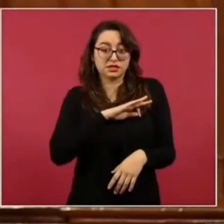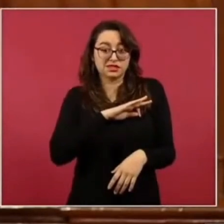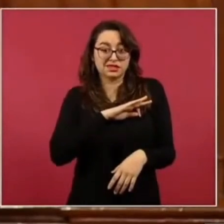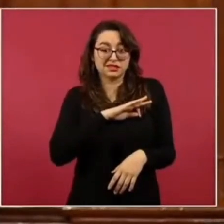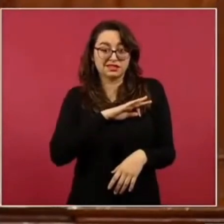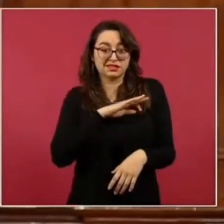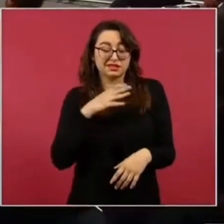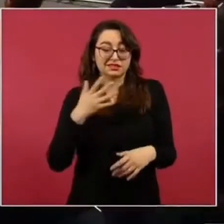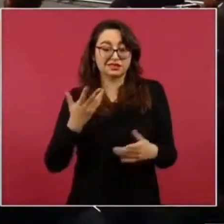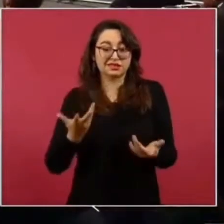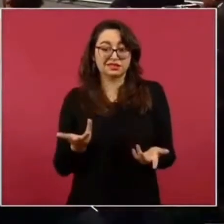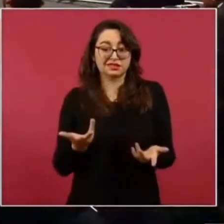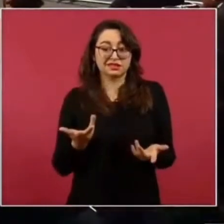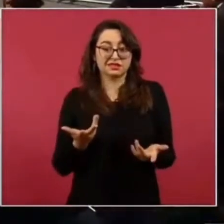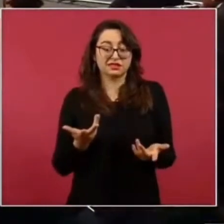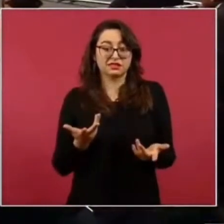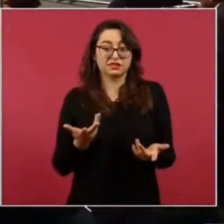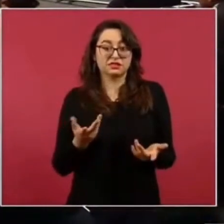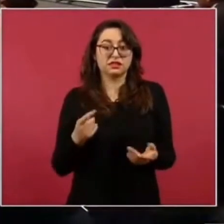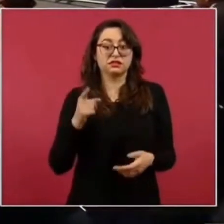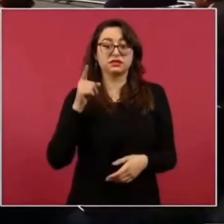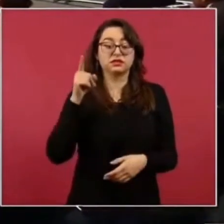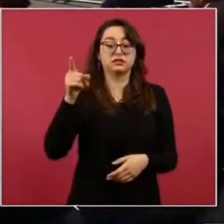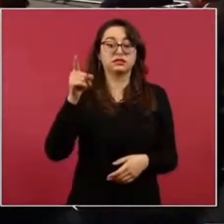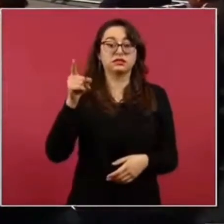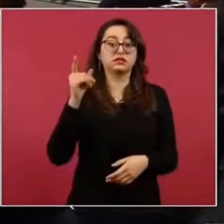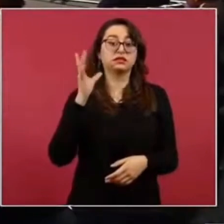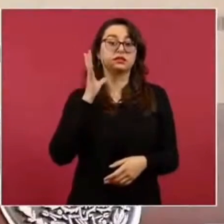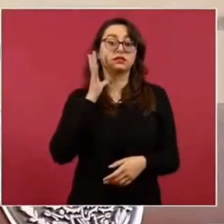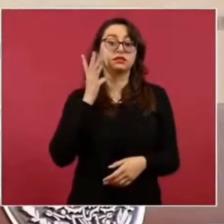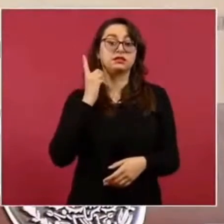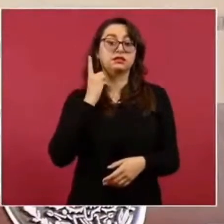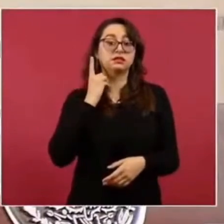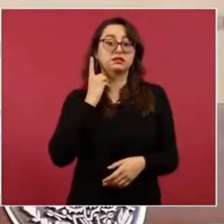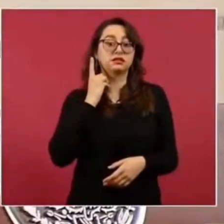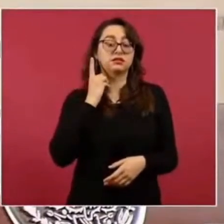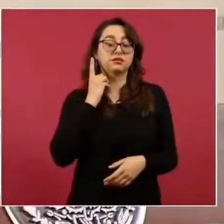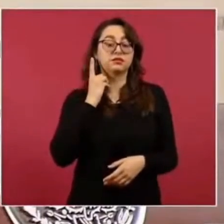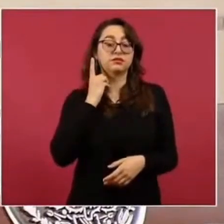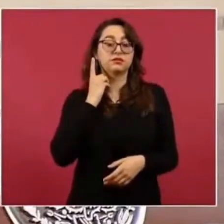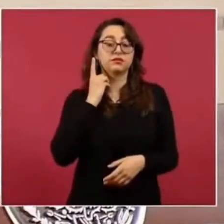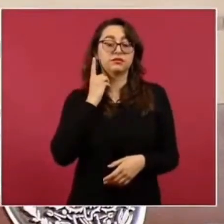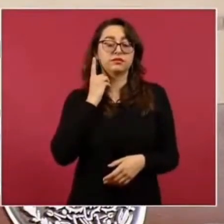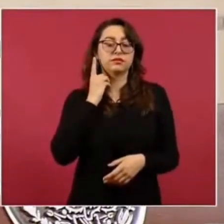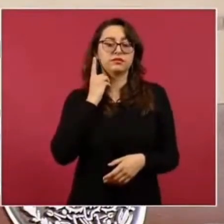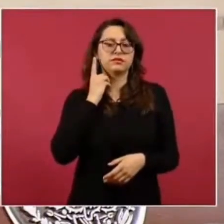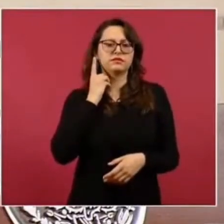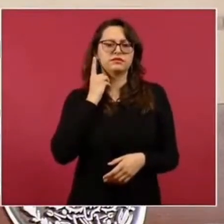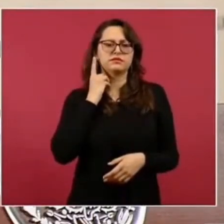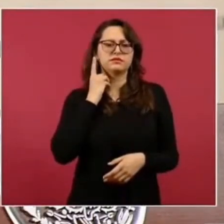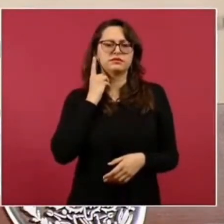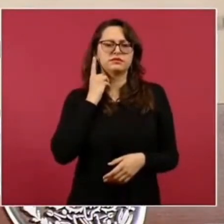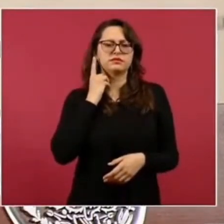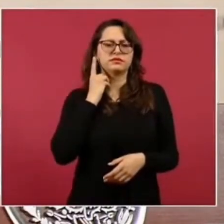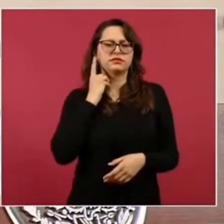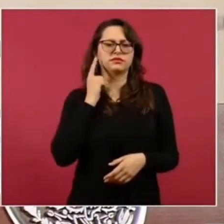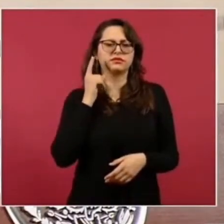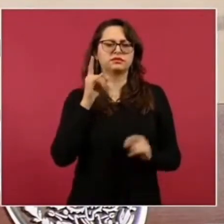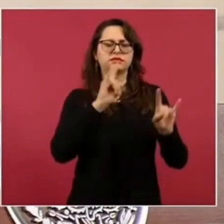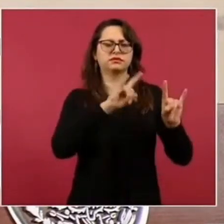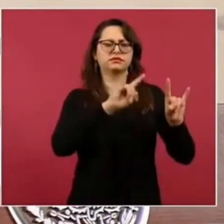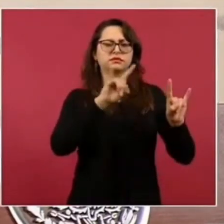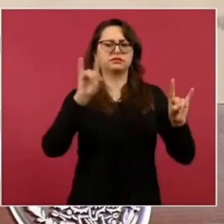Aparecían en la Cámara de Diputados el que es ahora presidente del